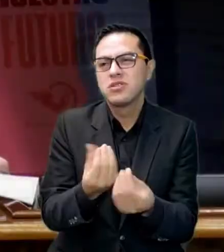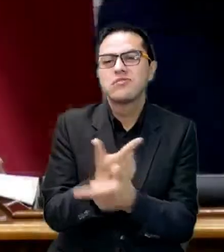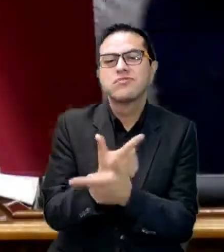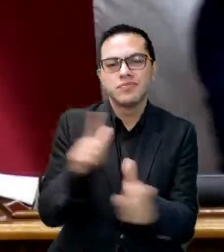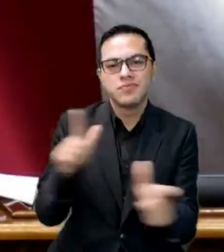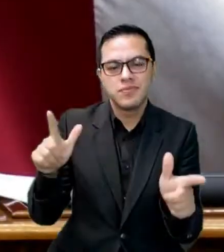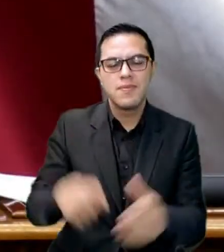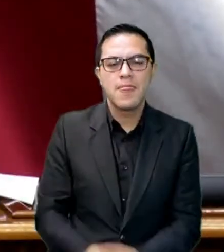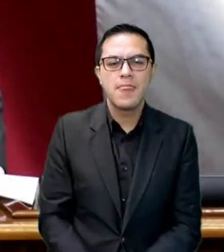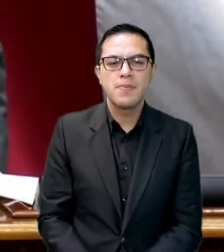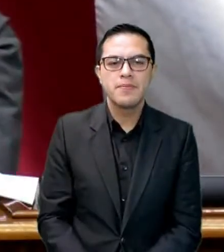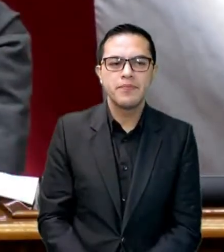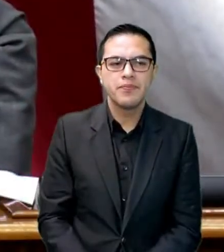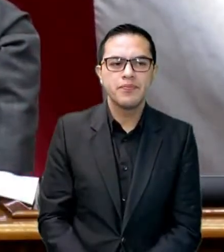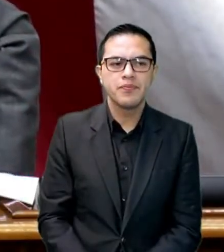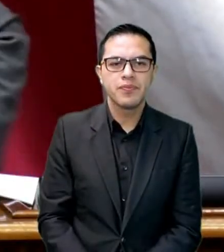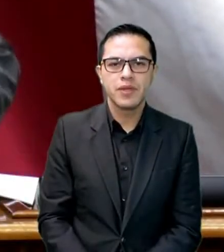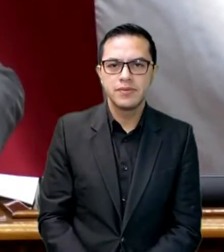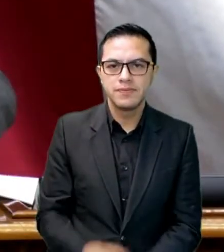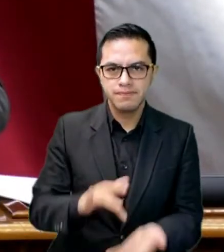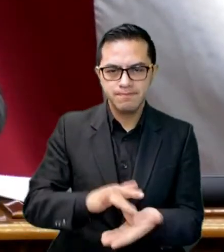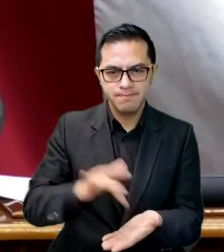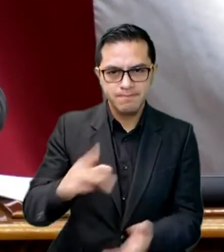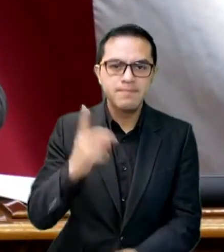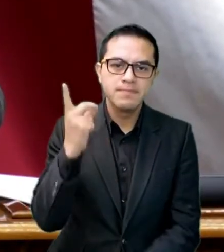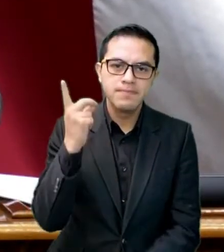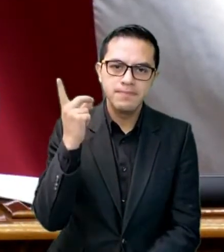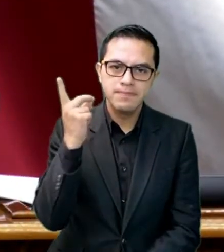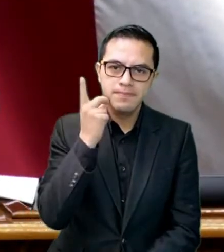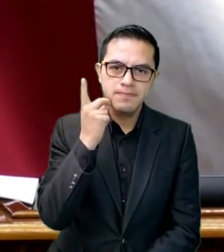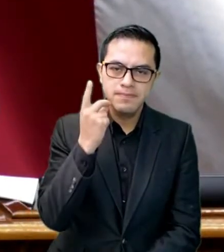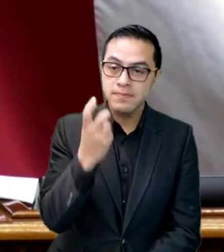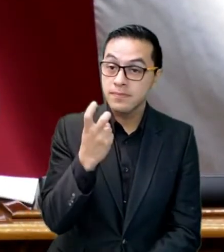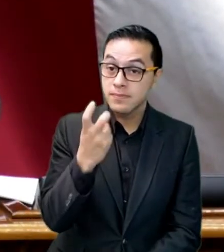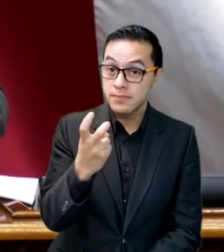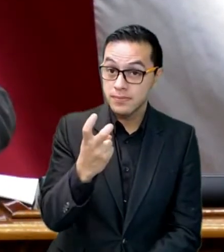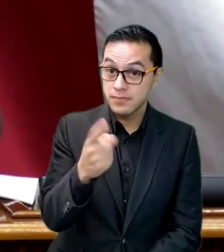Gracias, diputada. Para atender, se registra lo expresado por la